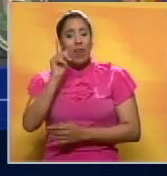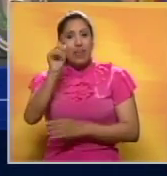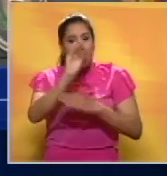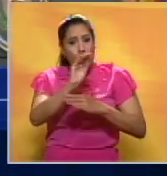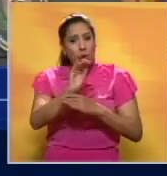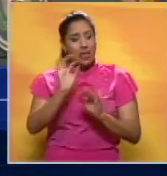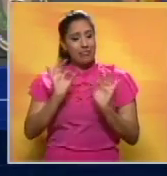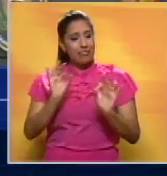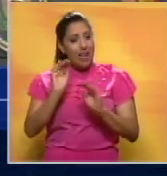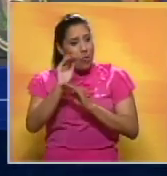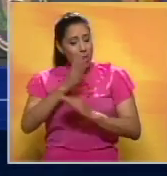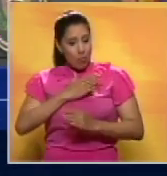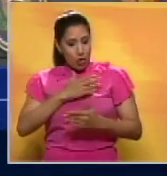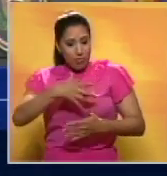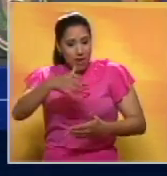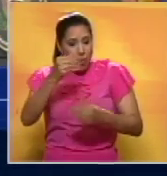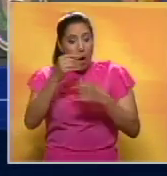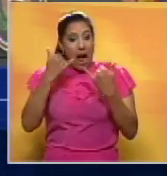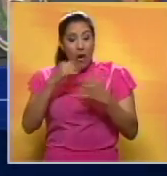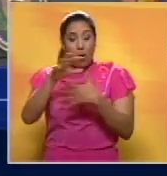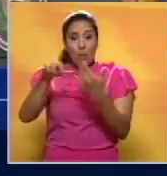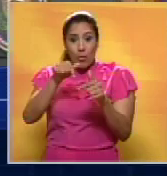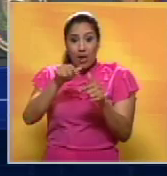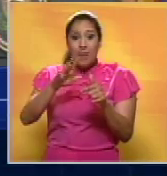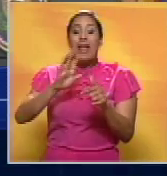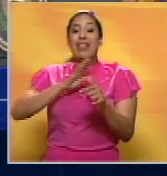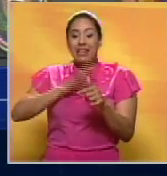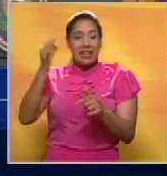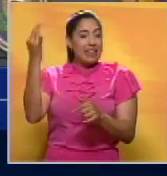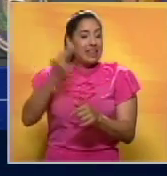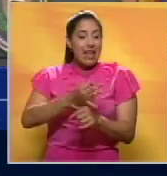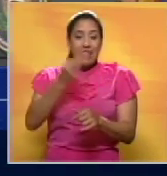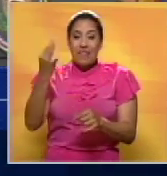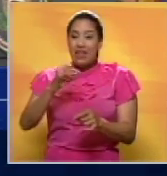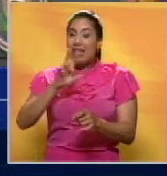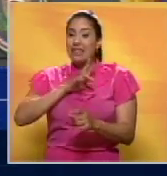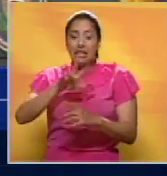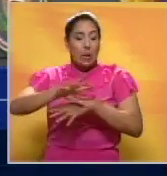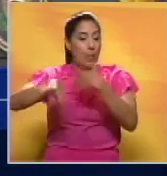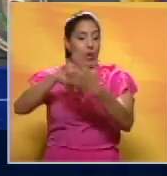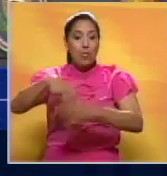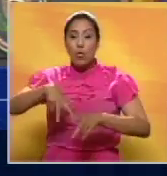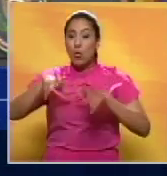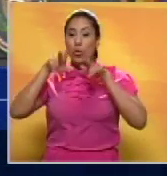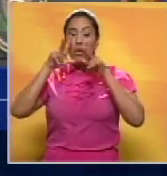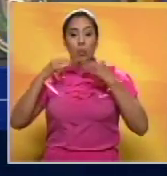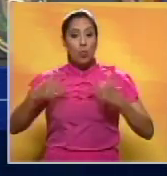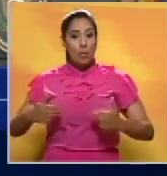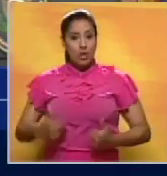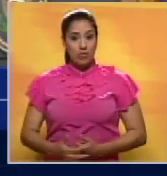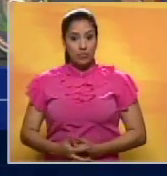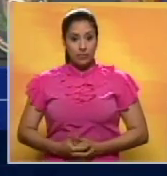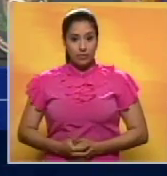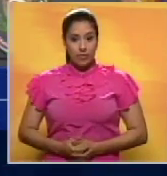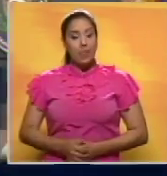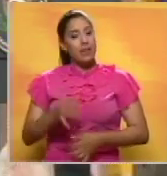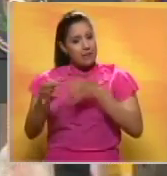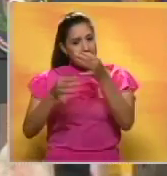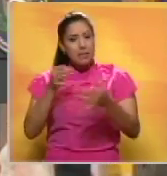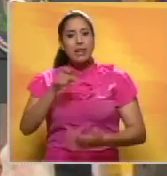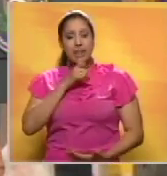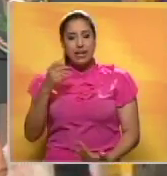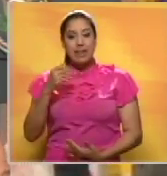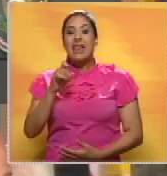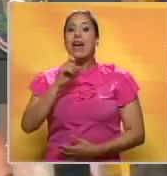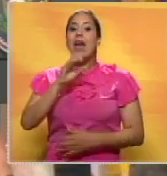que cuidarlas. Porque lo que sucede ahora es realmente una desgracia humanitaria. Estas